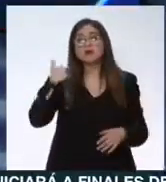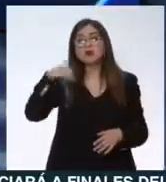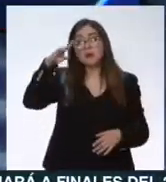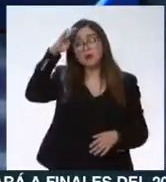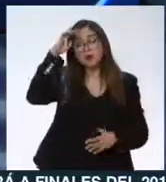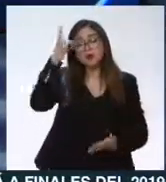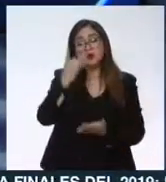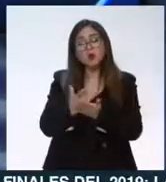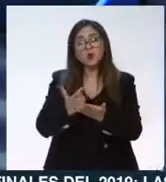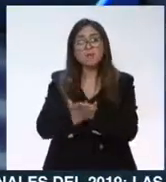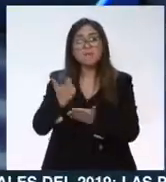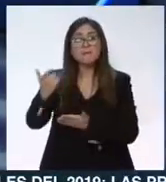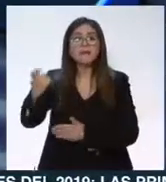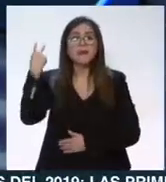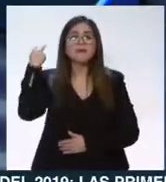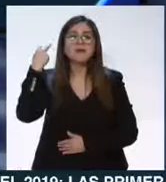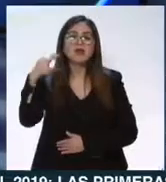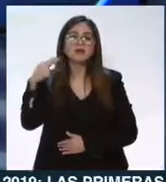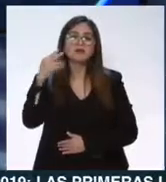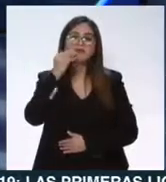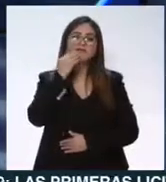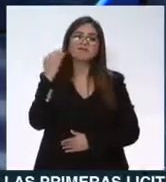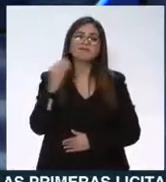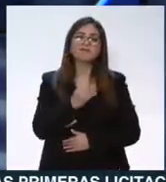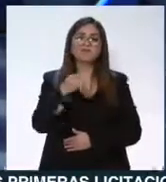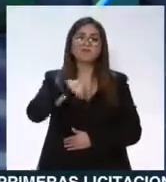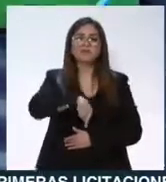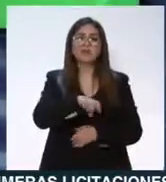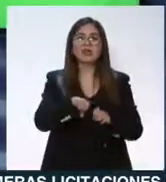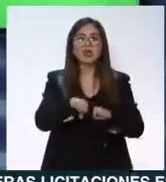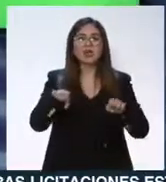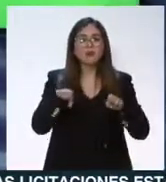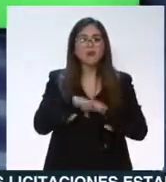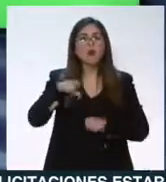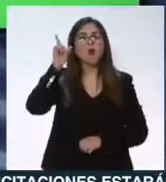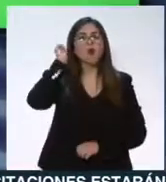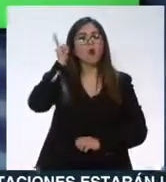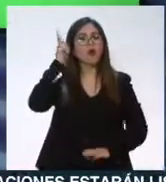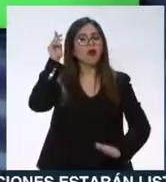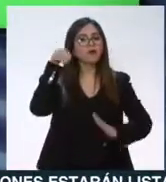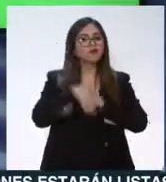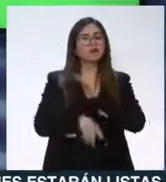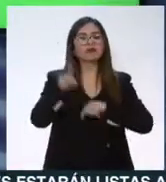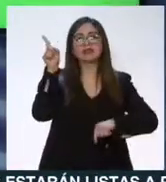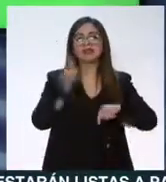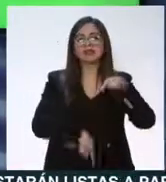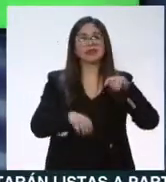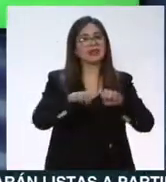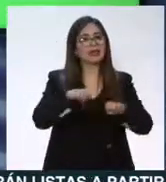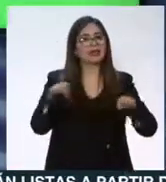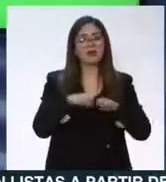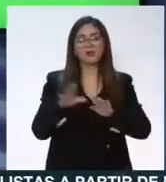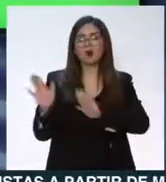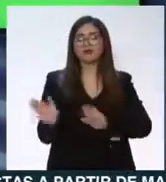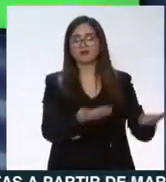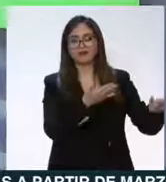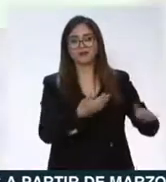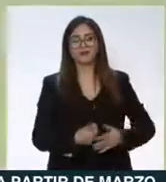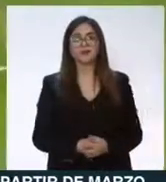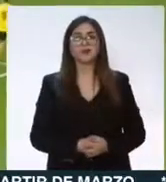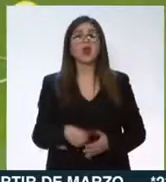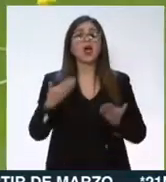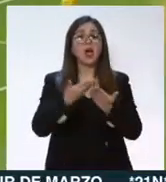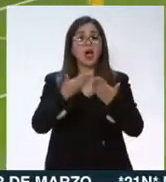y qué nefasto equipo. Ojalá y se hundiera, lo borraran ya del panorama. Y ahora sí, vamos con el duelo de